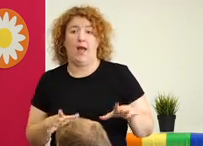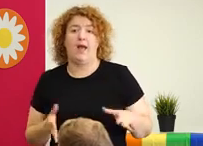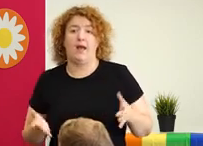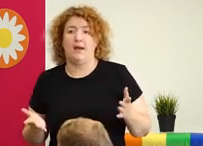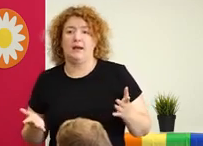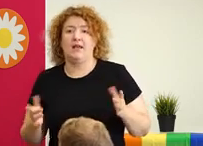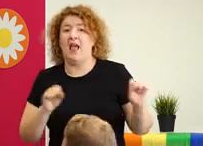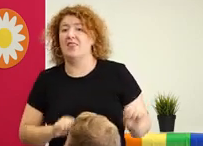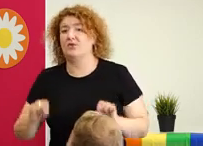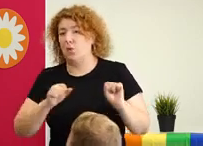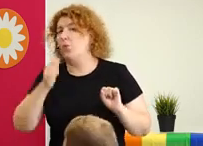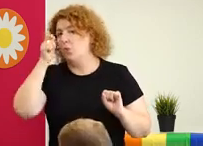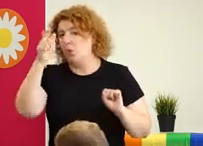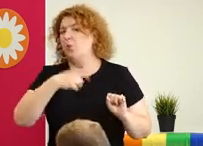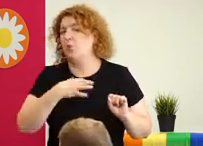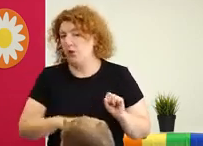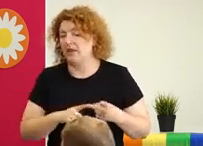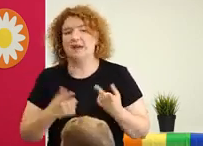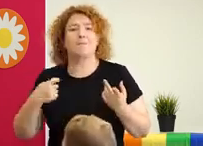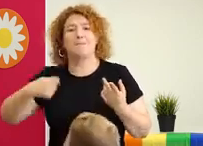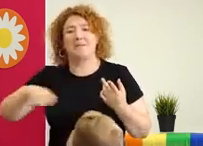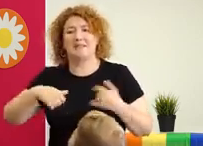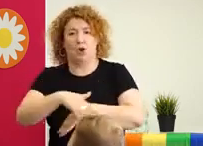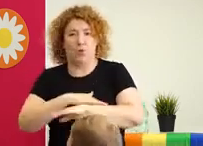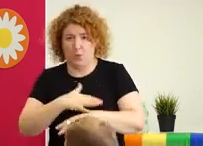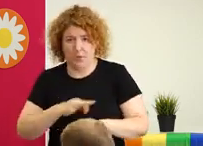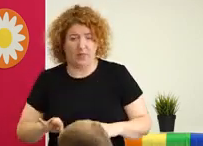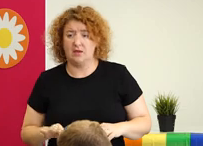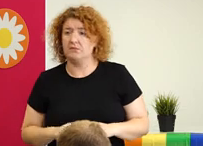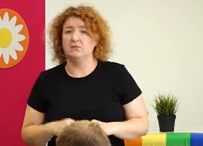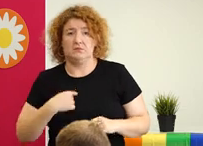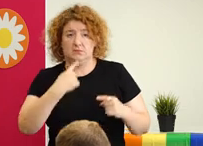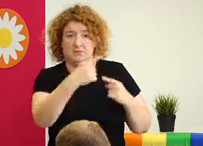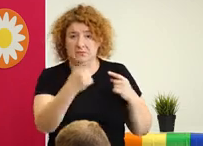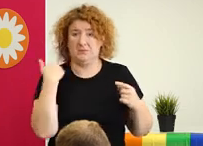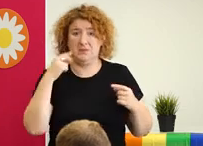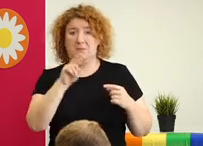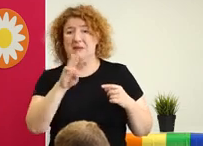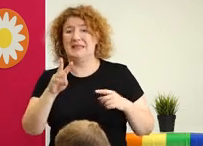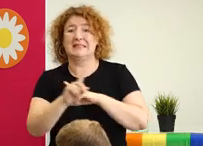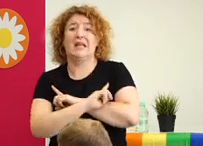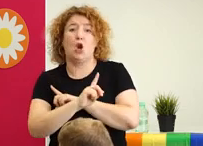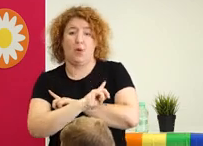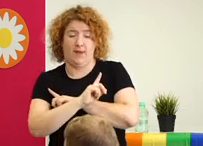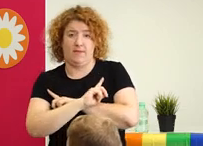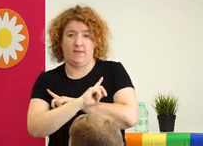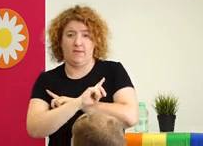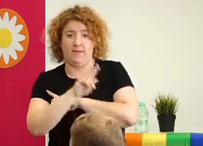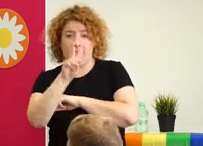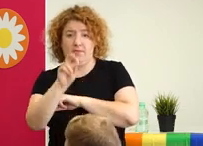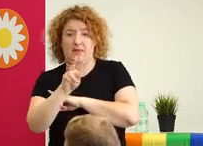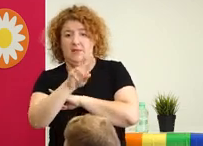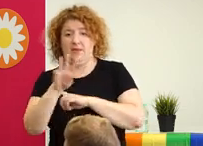nunca es tarde si ha venido, pero elegir este espacio es un espacio para